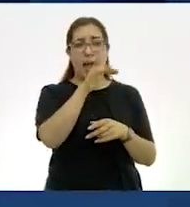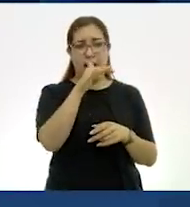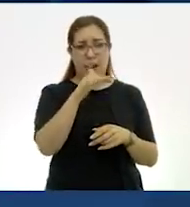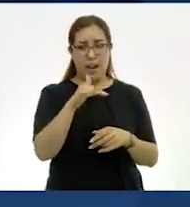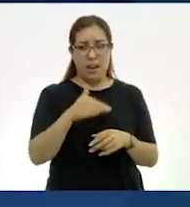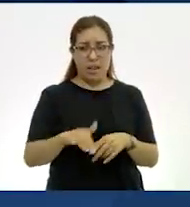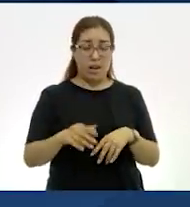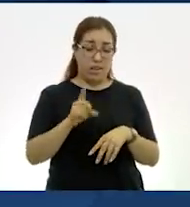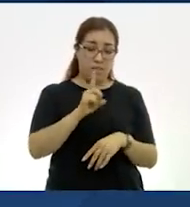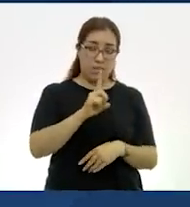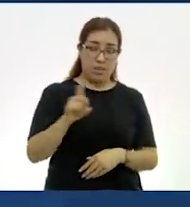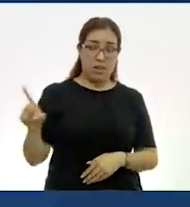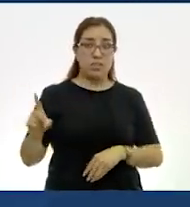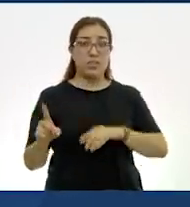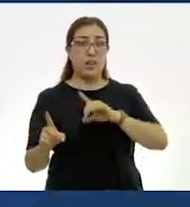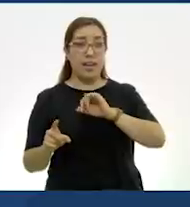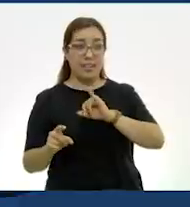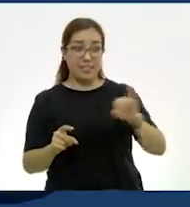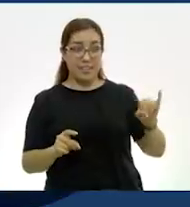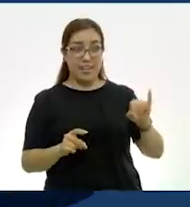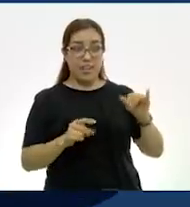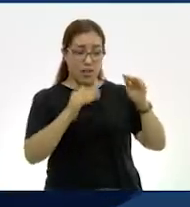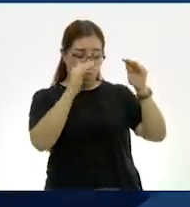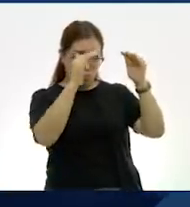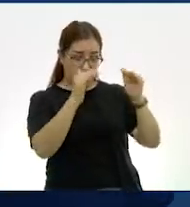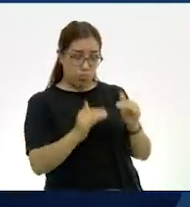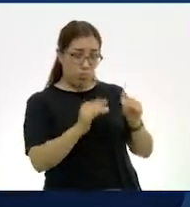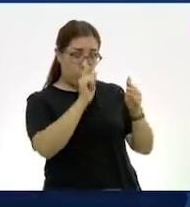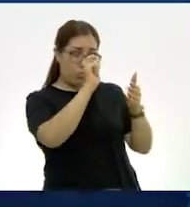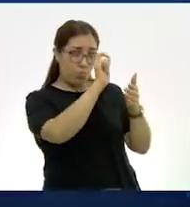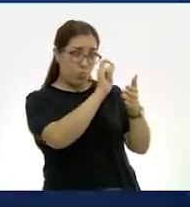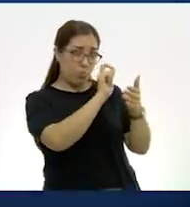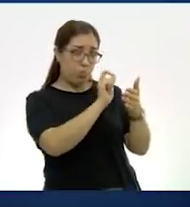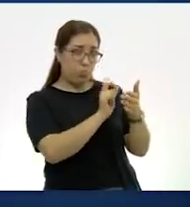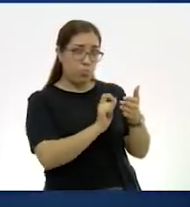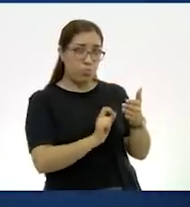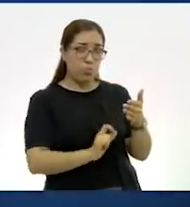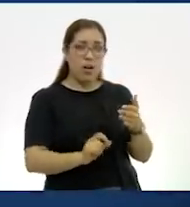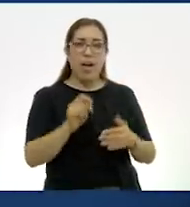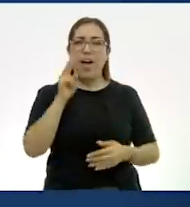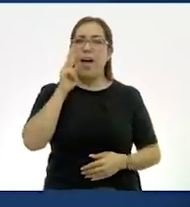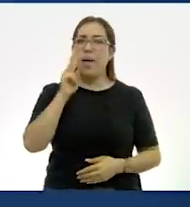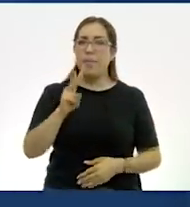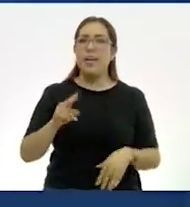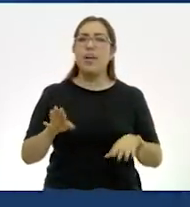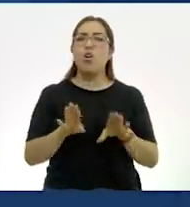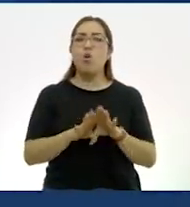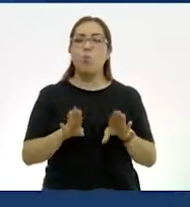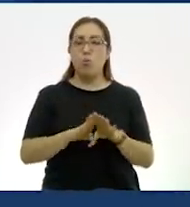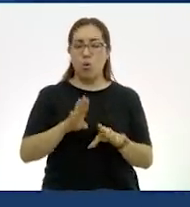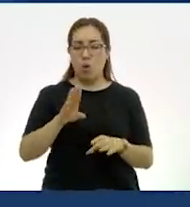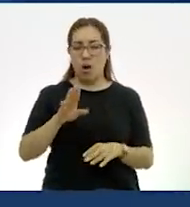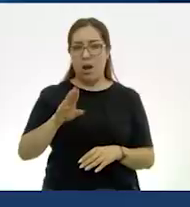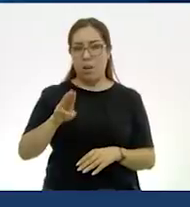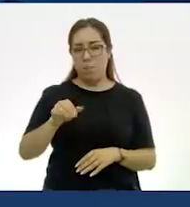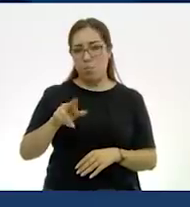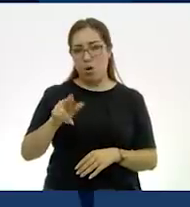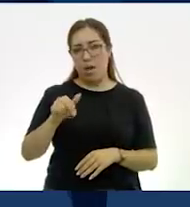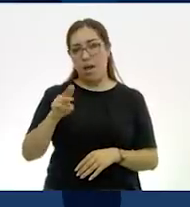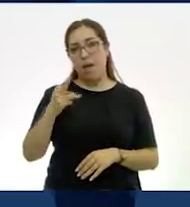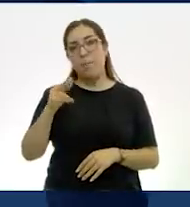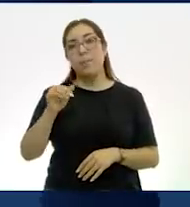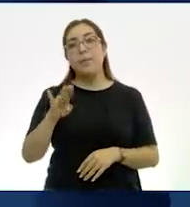izquierda y de ahí hacia abajo. Las primeras 6 líneas que pueden notar es un prólogo donde Hammurabi proclama cómo le dictaron las